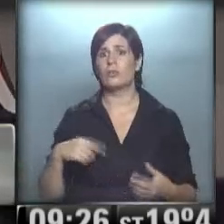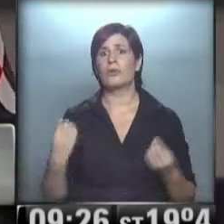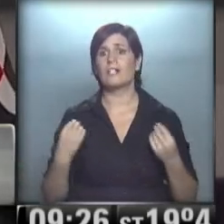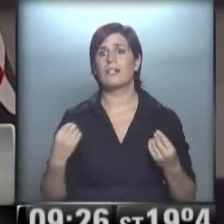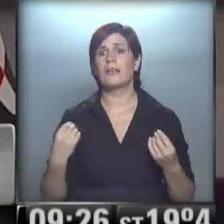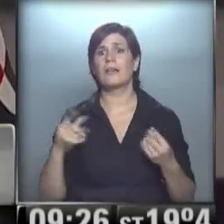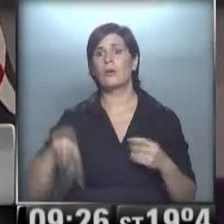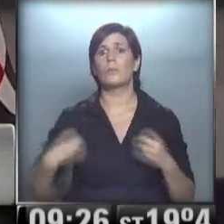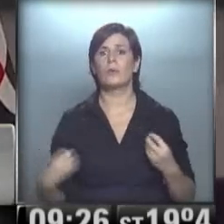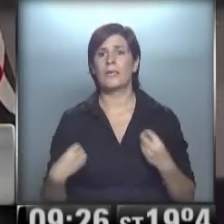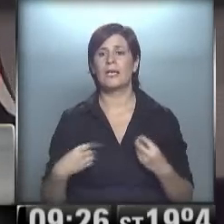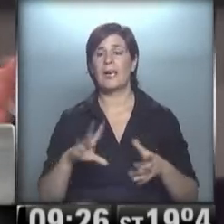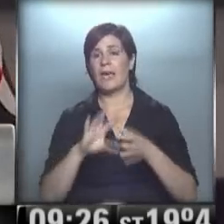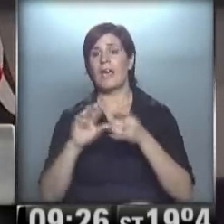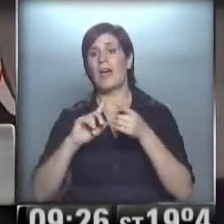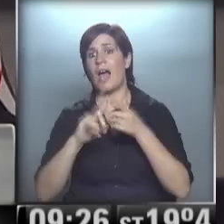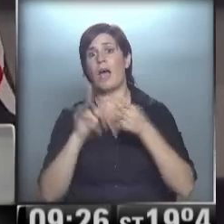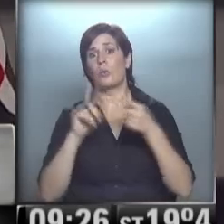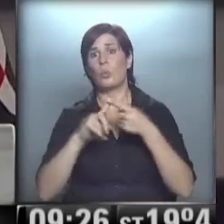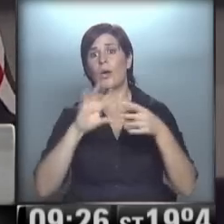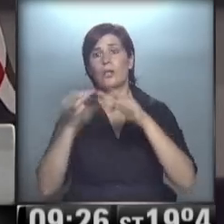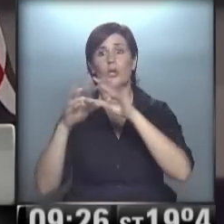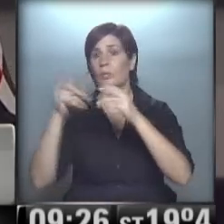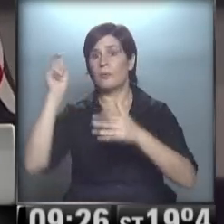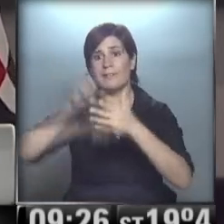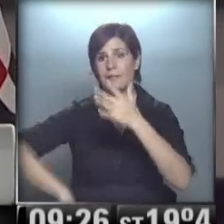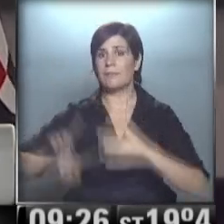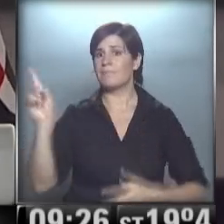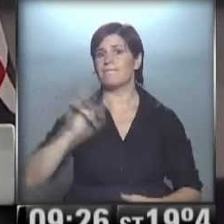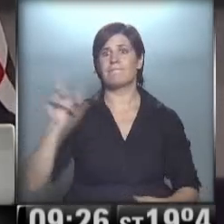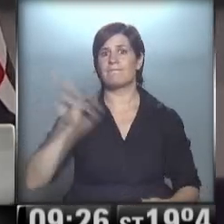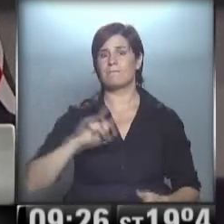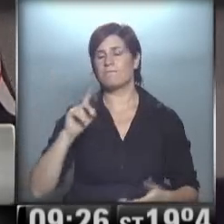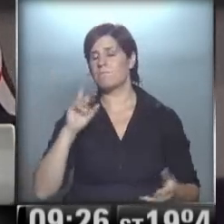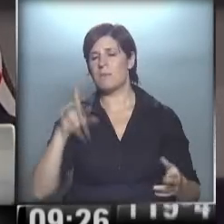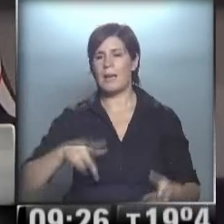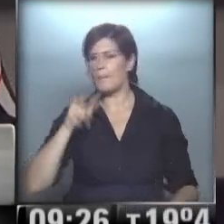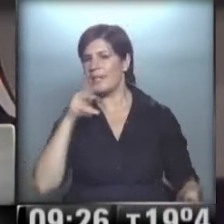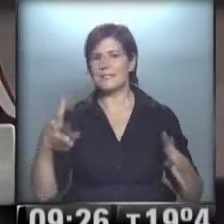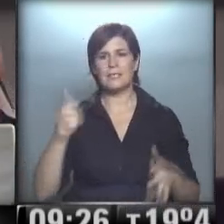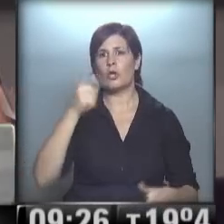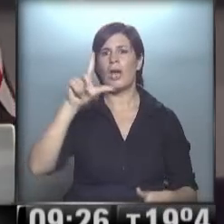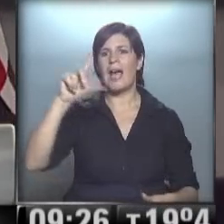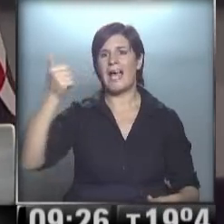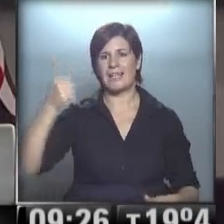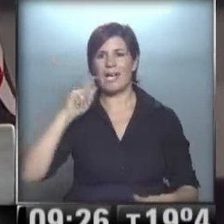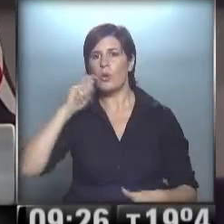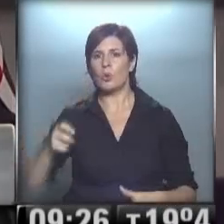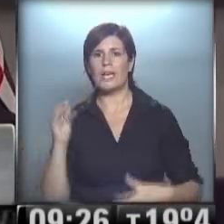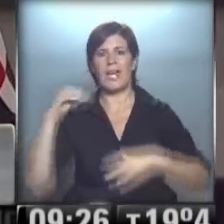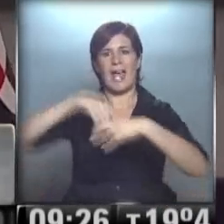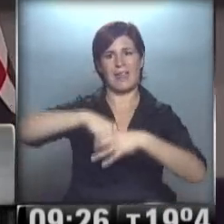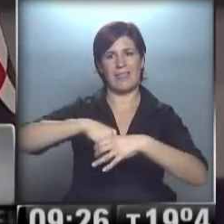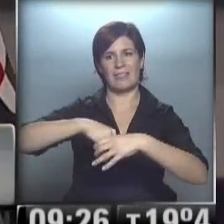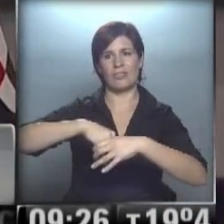produjo para un acuerdo con Europa para un plan muy similar al alca donde Ucrania iba a integrar con apertura